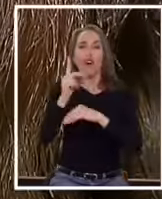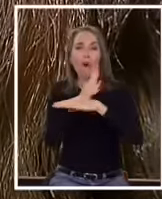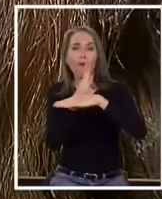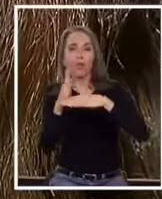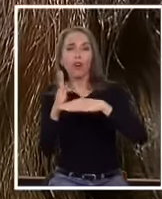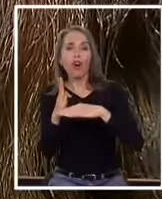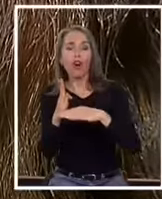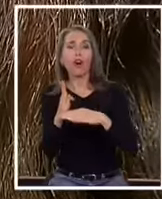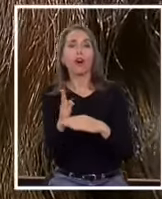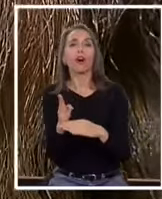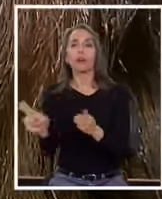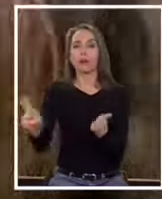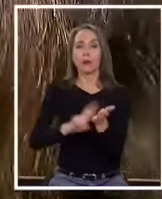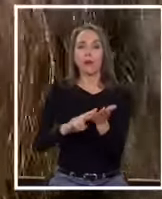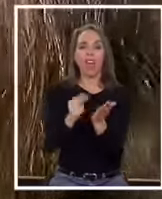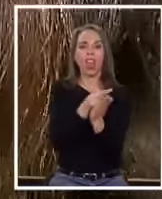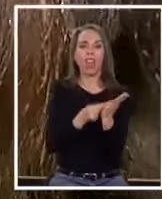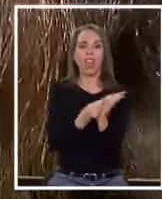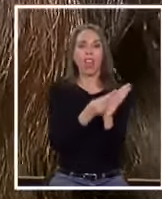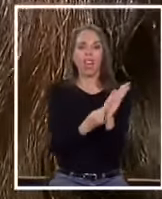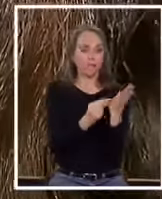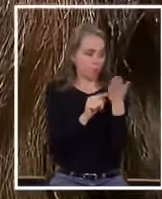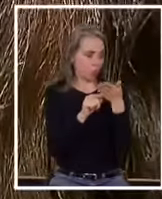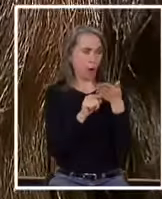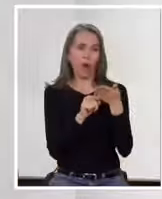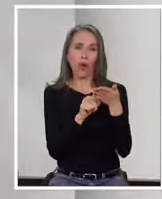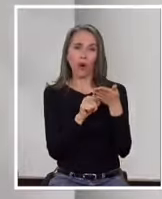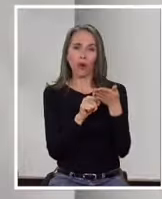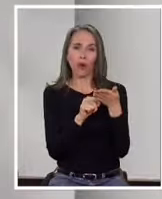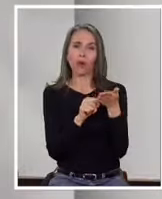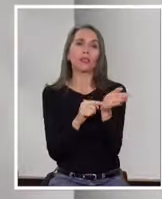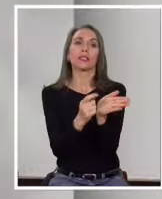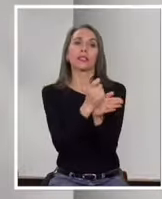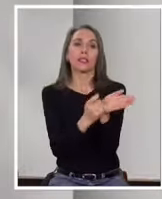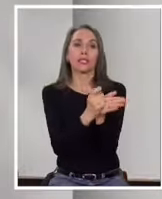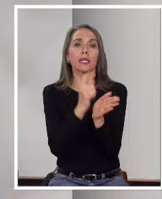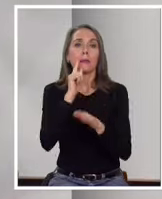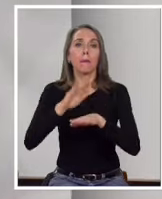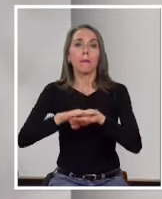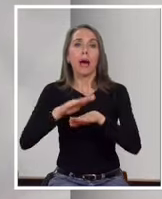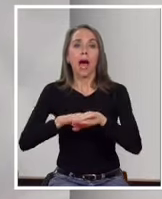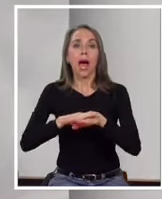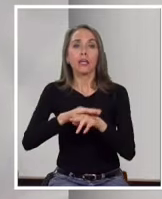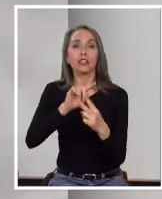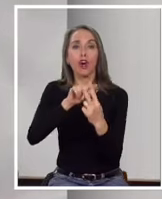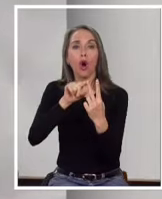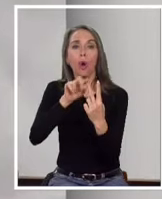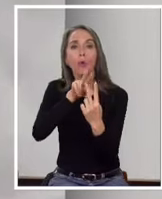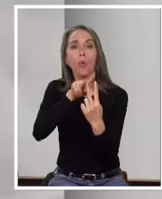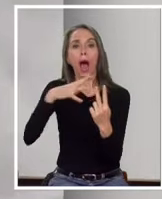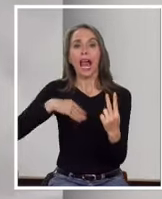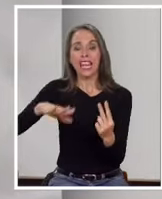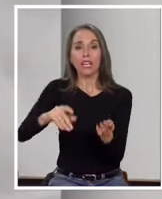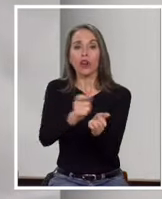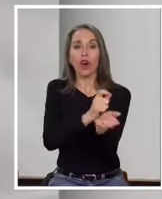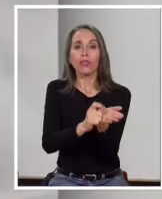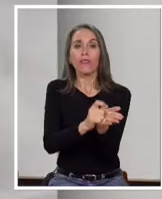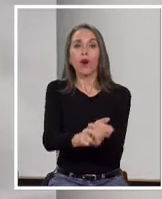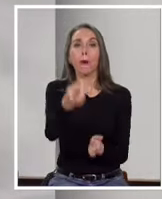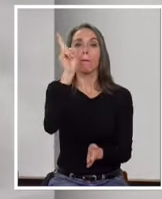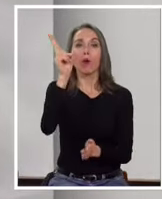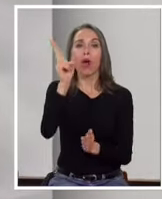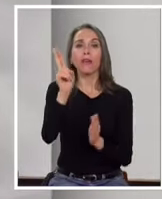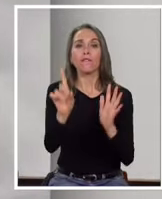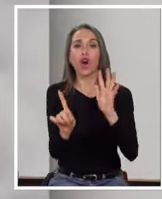hubo un dibujo con un mensaje que llamó particularmente su atención. Escrito de puño y letra por uno de los pequeños, este decía: